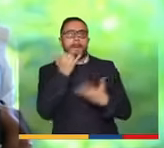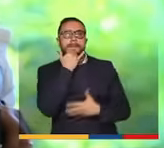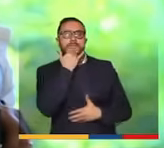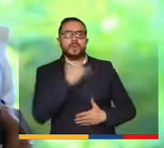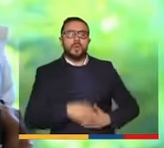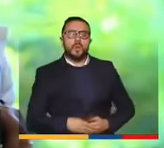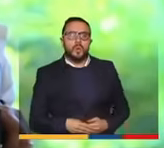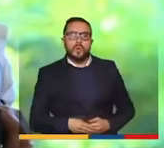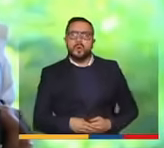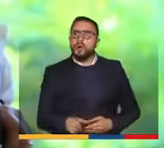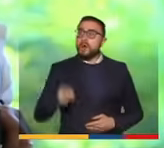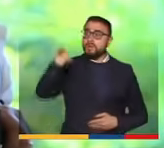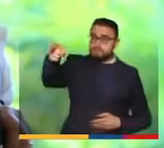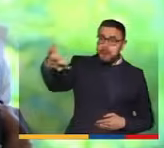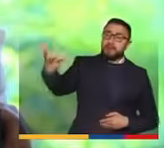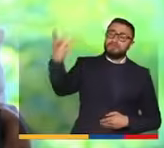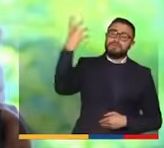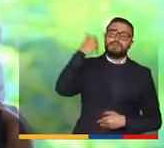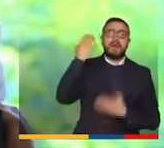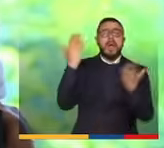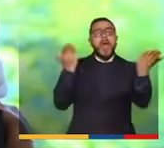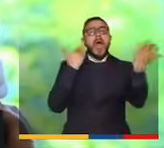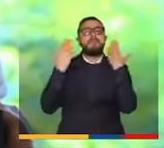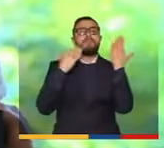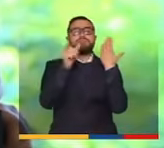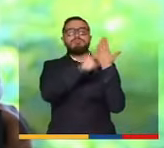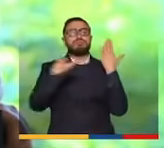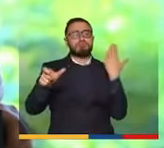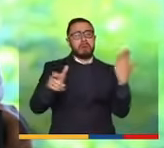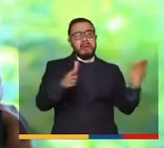sangre campesina por decenas de personas?